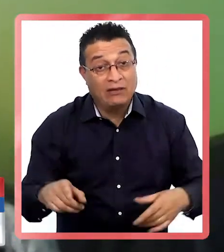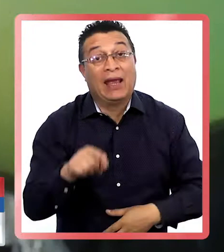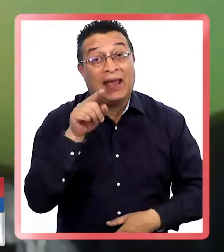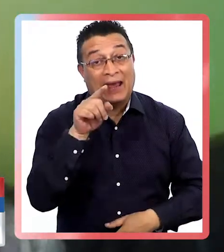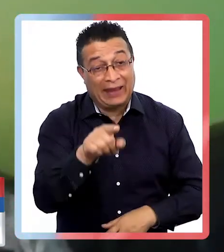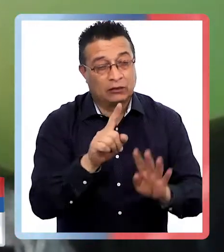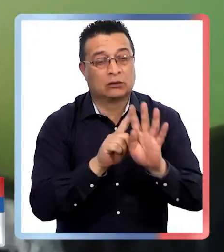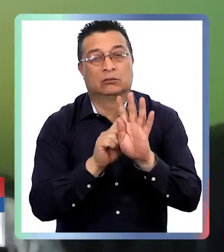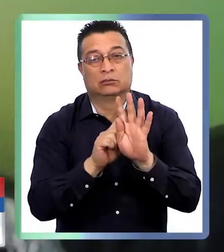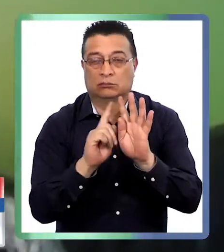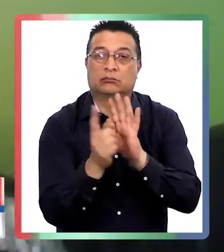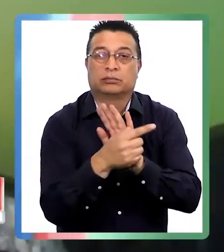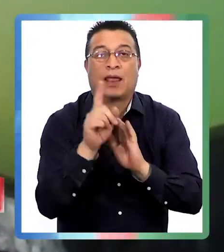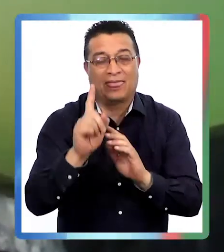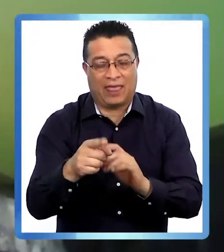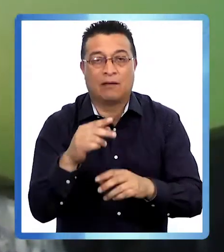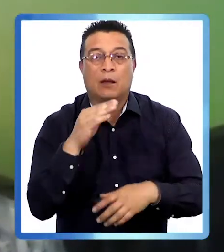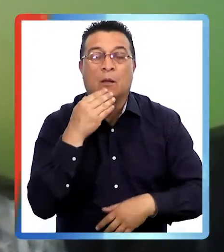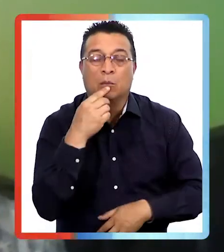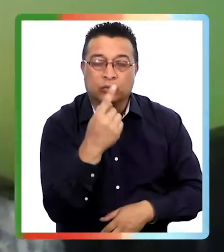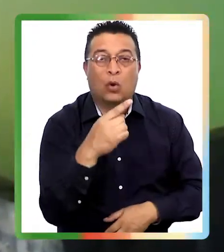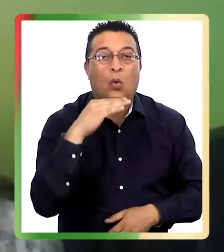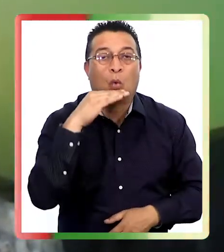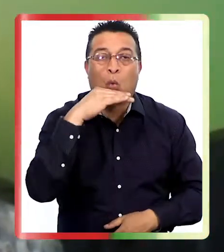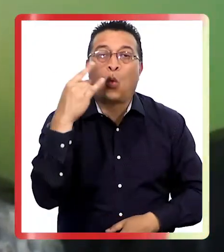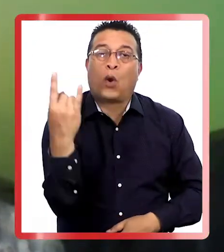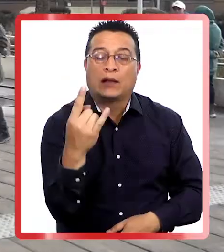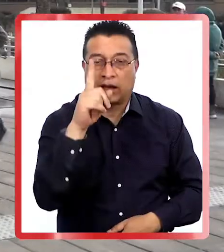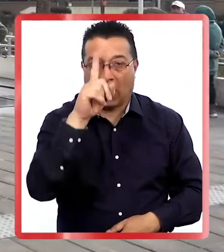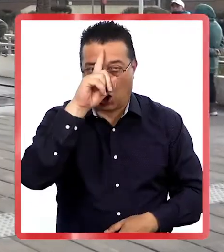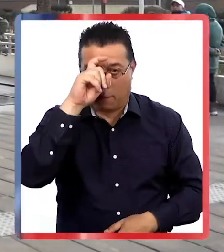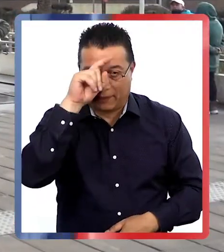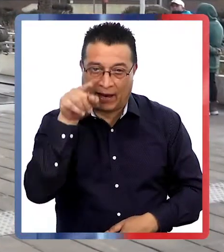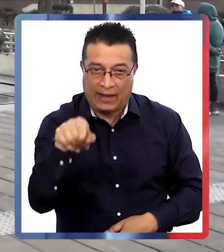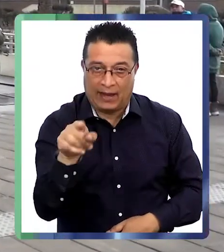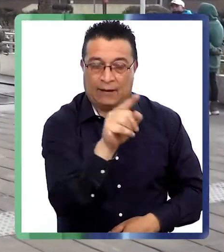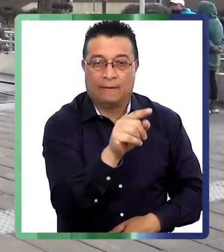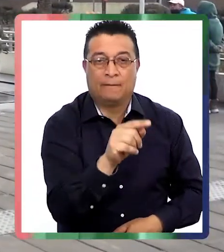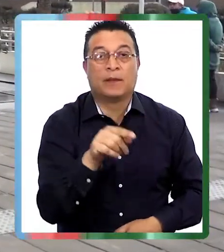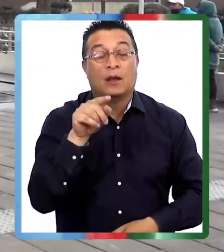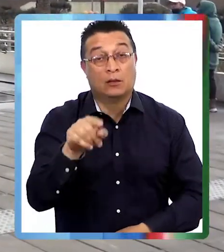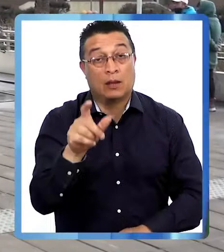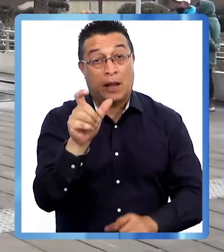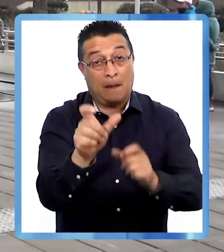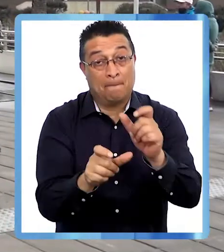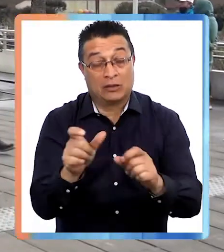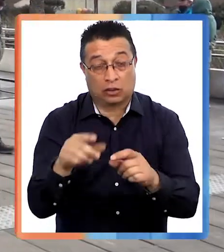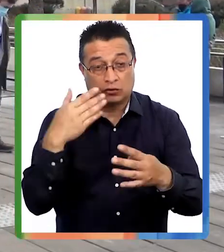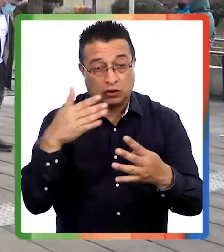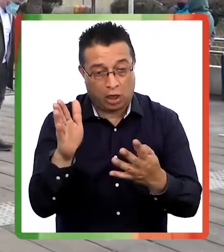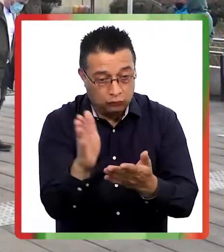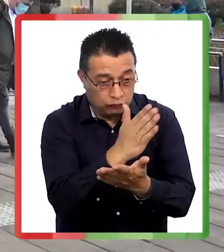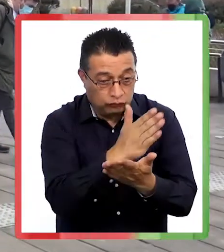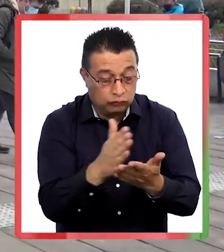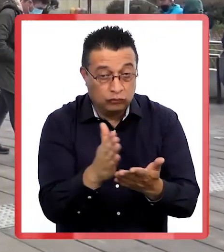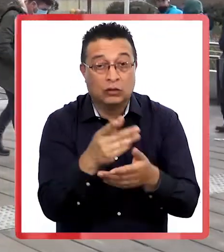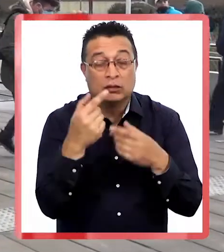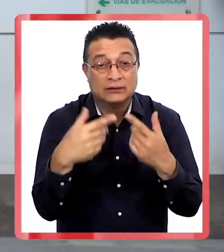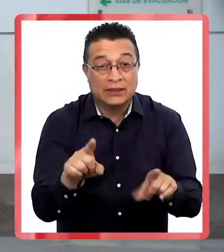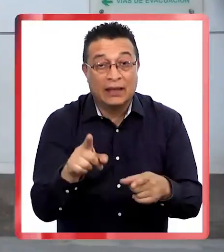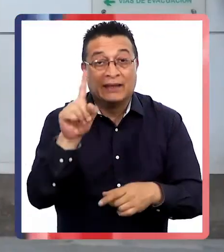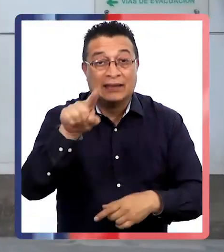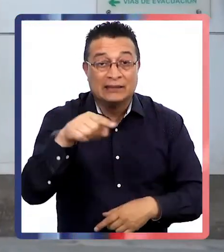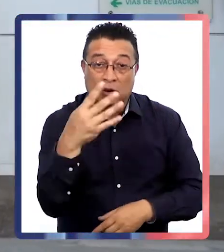ellos deben consultar en el servicio de urgencia de su hospital en caso que el paciente ha sido categorizado es y